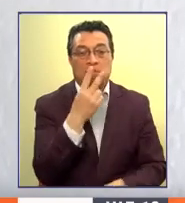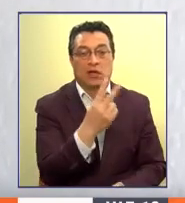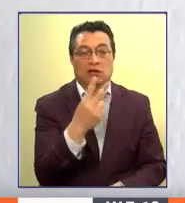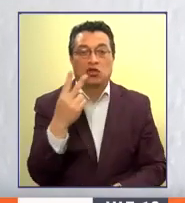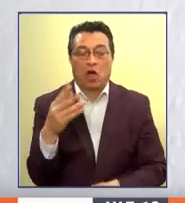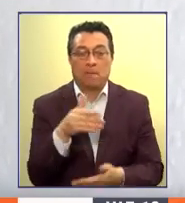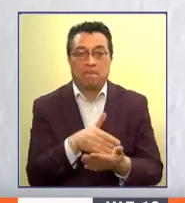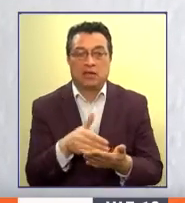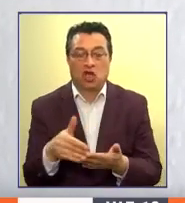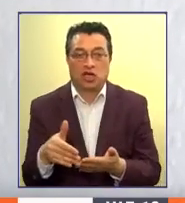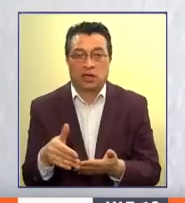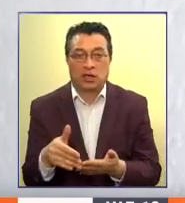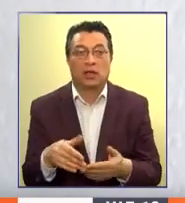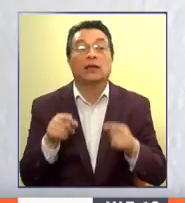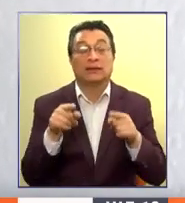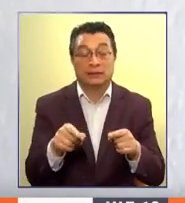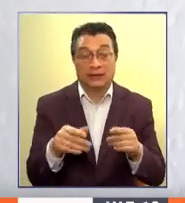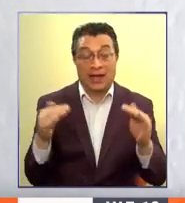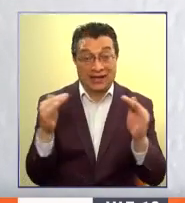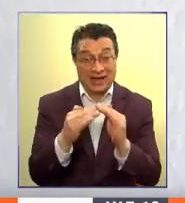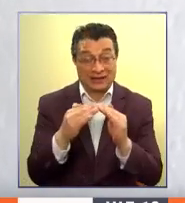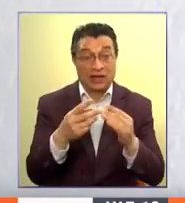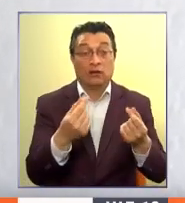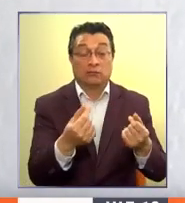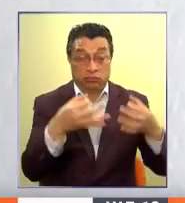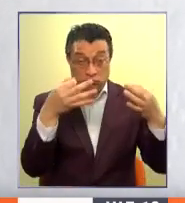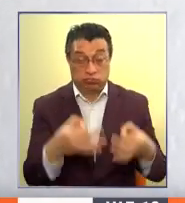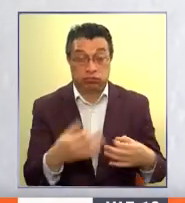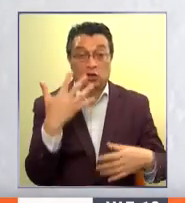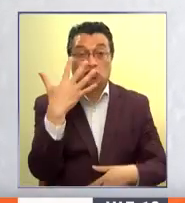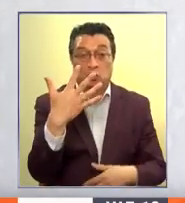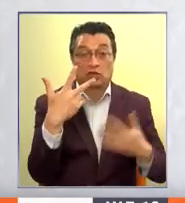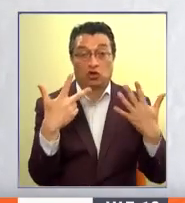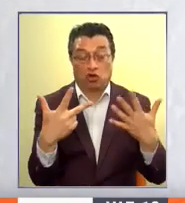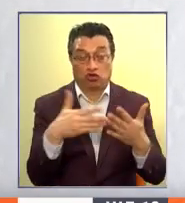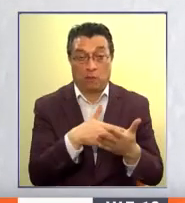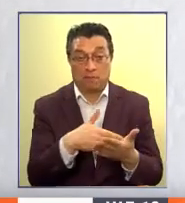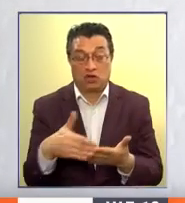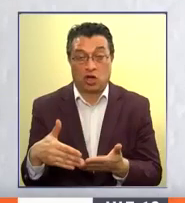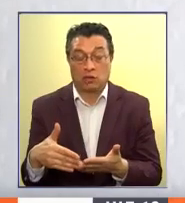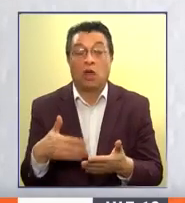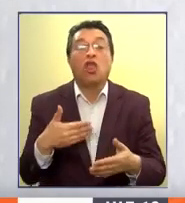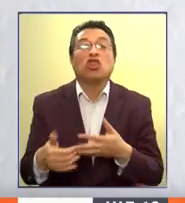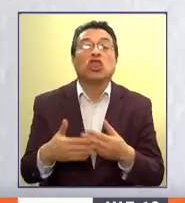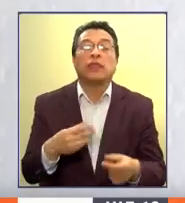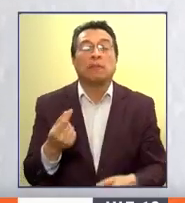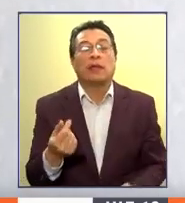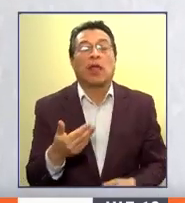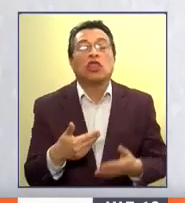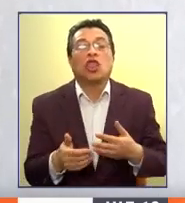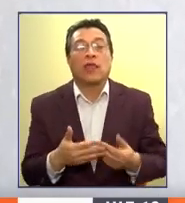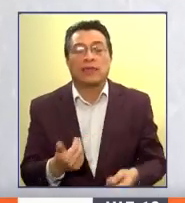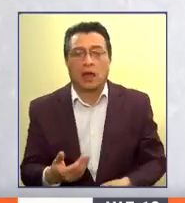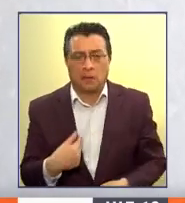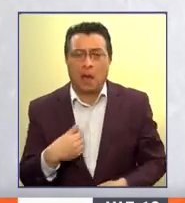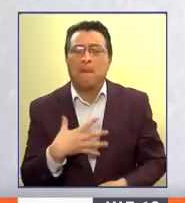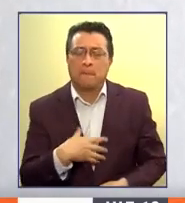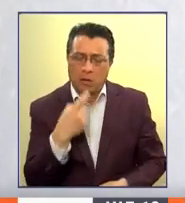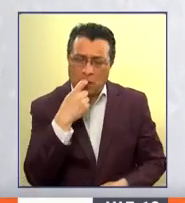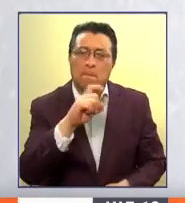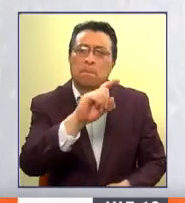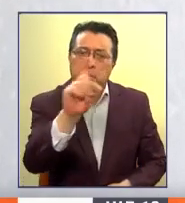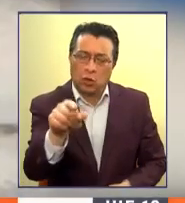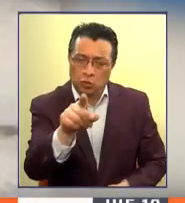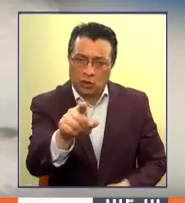de pesos. La casa está evaluada en 58 millones de pesos. ¿Dónde está ese dinero? Me gustaría preguntarle